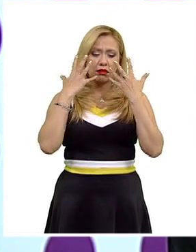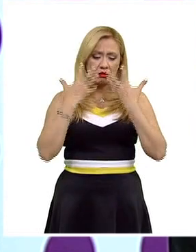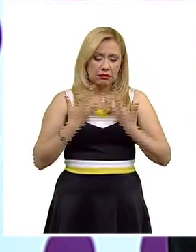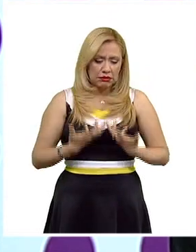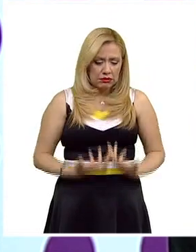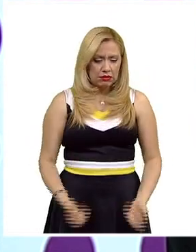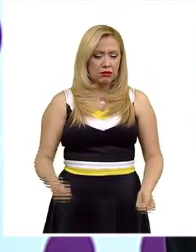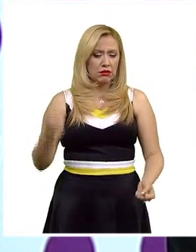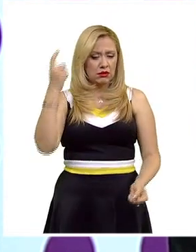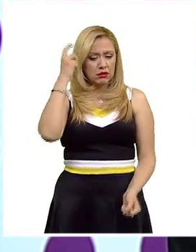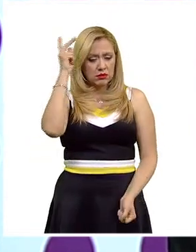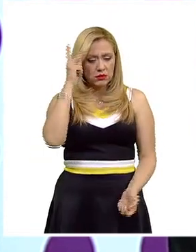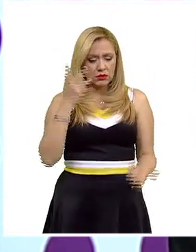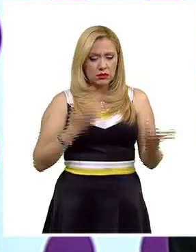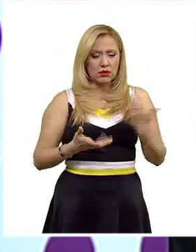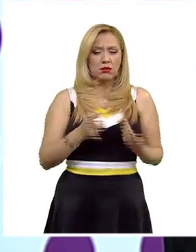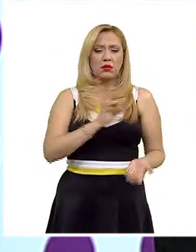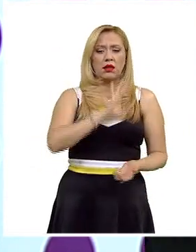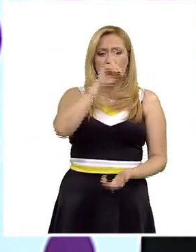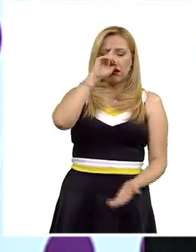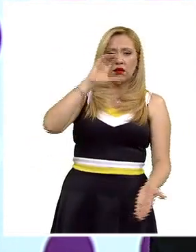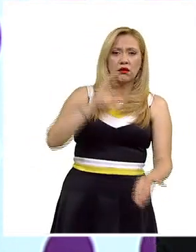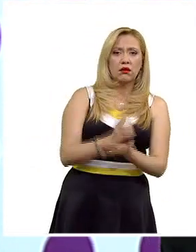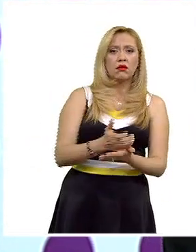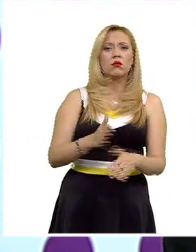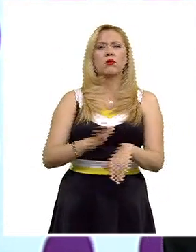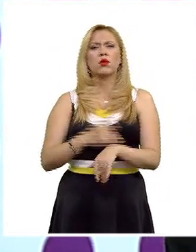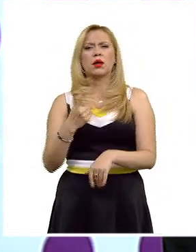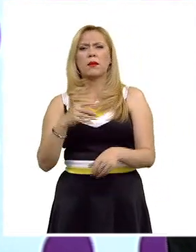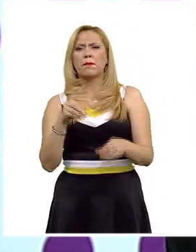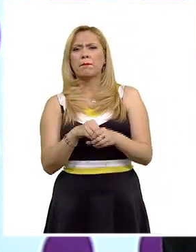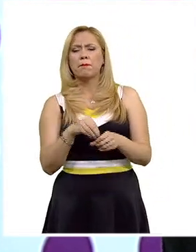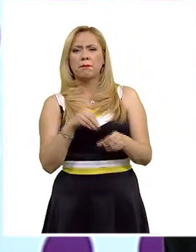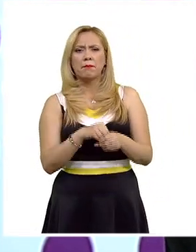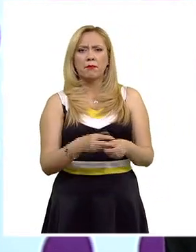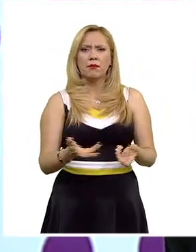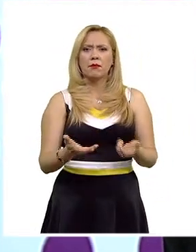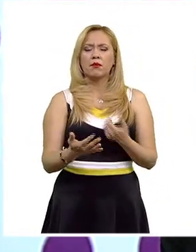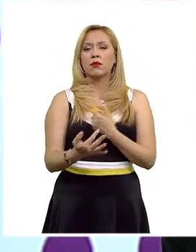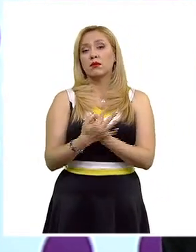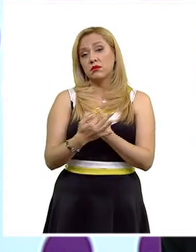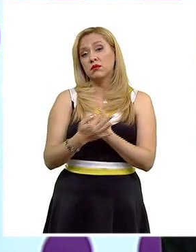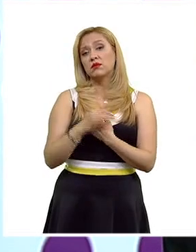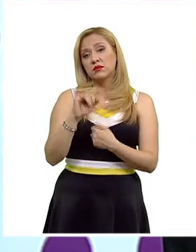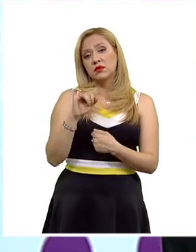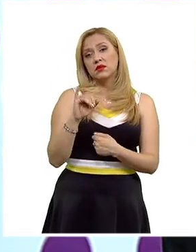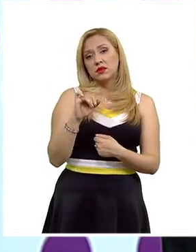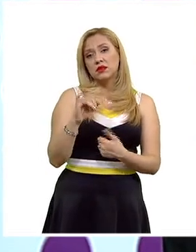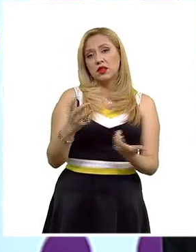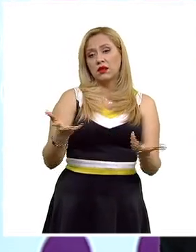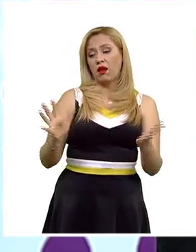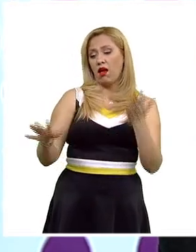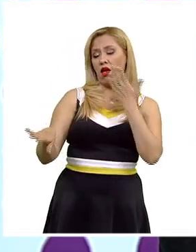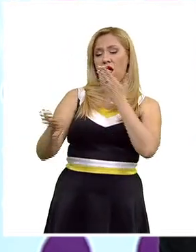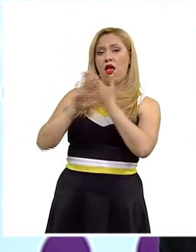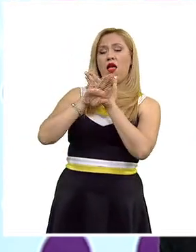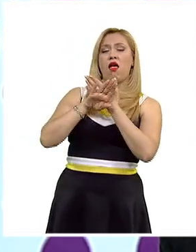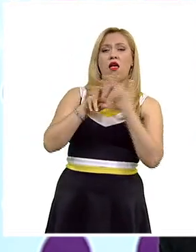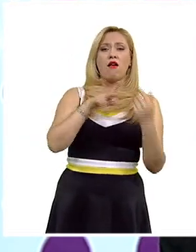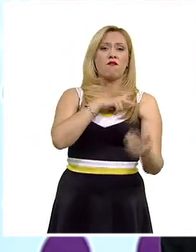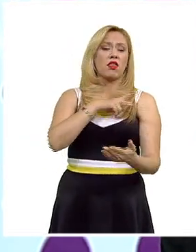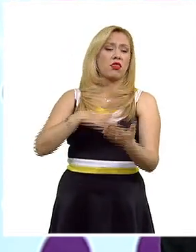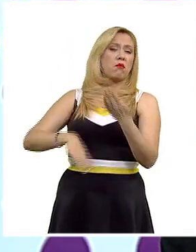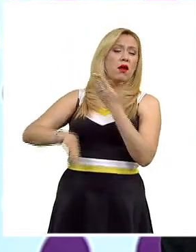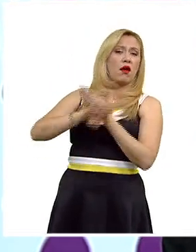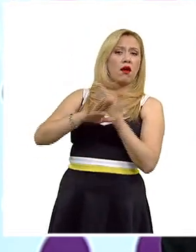descalificar a las denunciantes, se hablaba de que por qué el anonimato, cuando en realidad es una forma de protección a las víctimas, ¿no? También desde los imaginarios